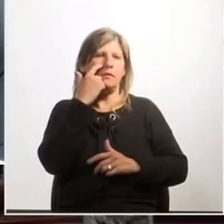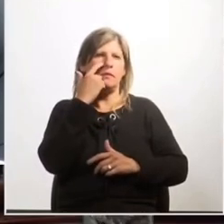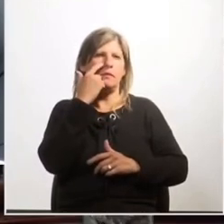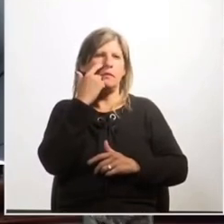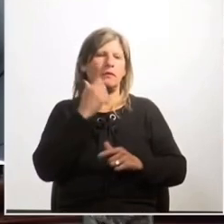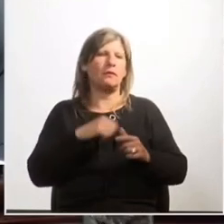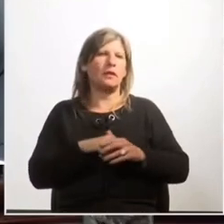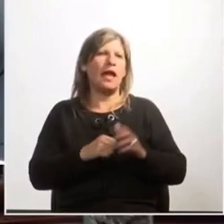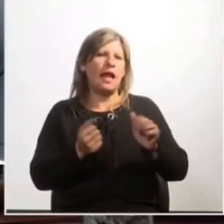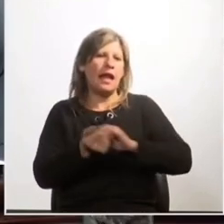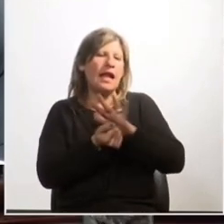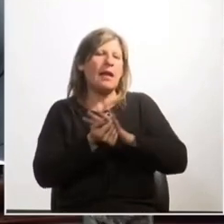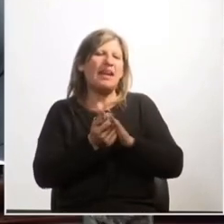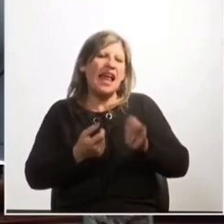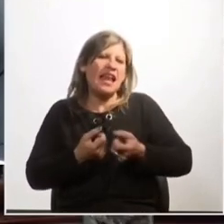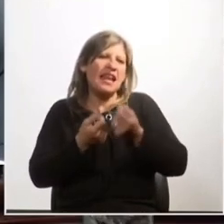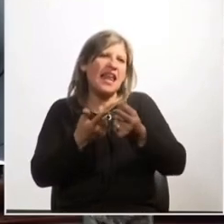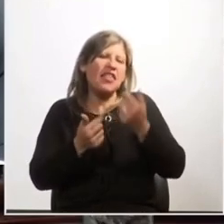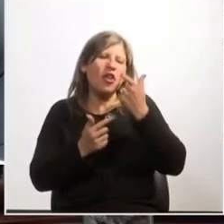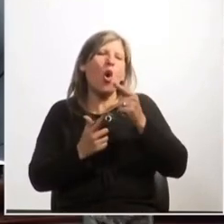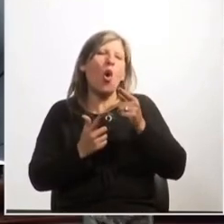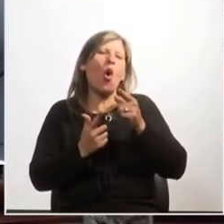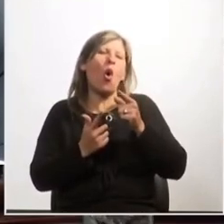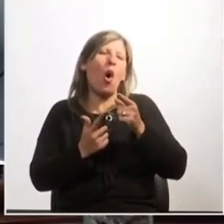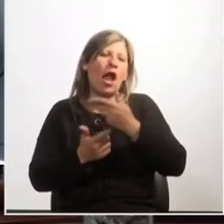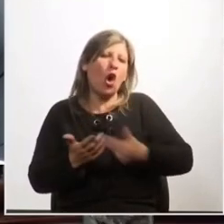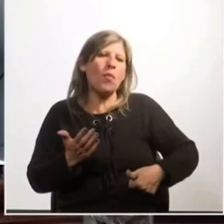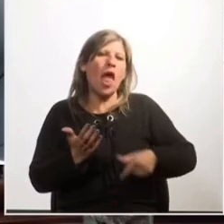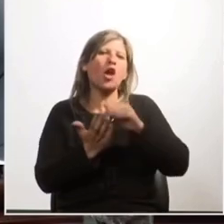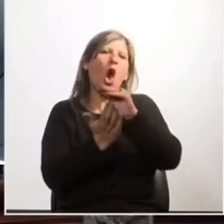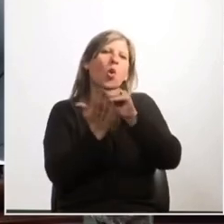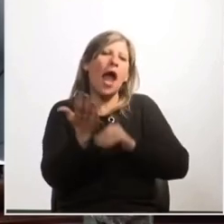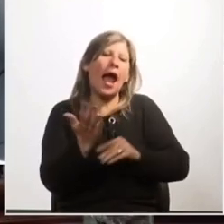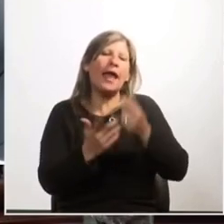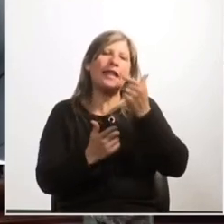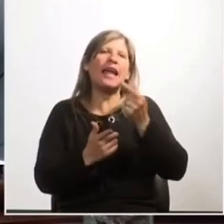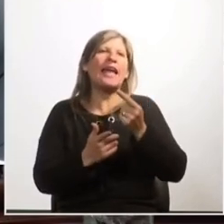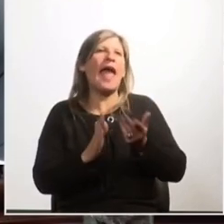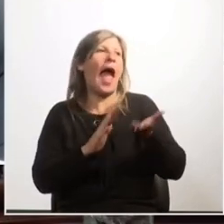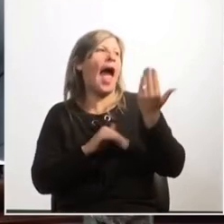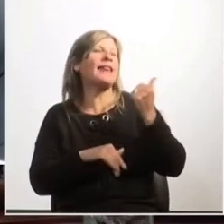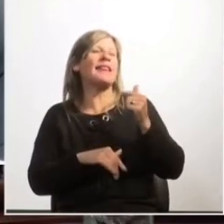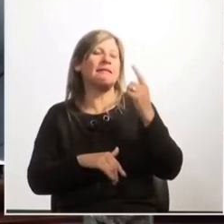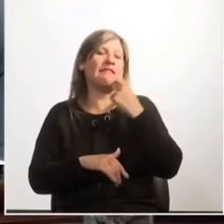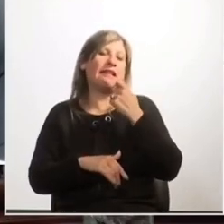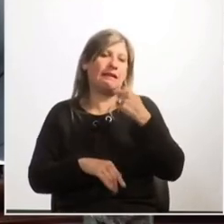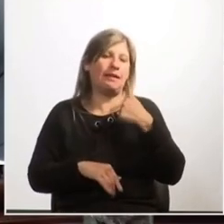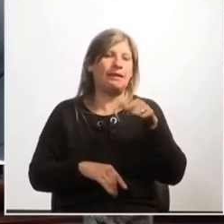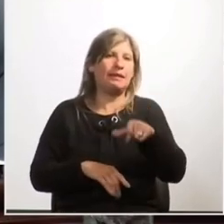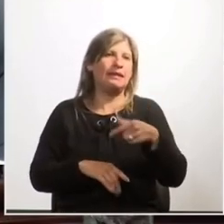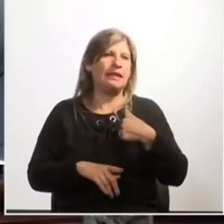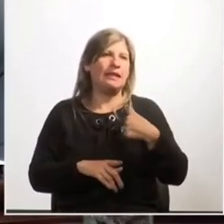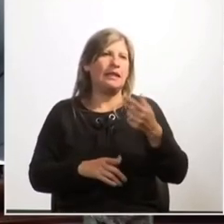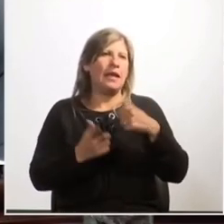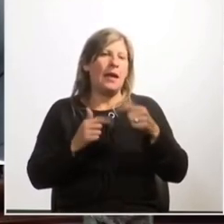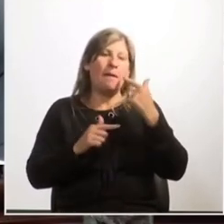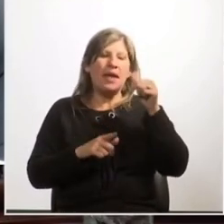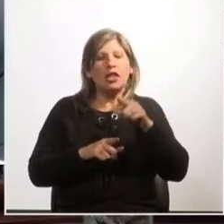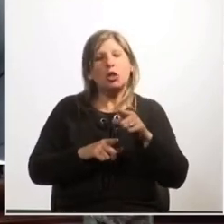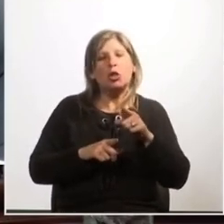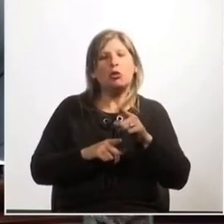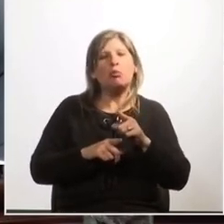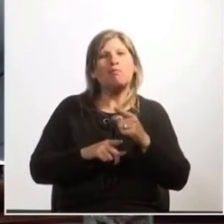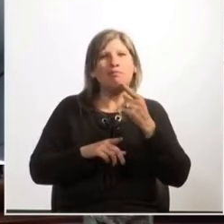La pandemia le dio al gobierno una agenda de la cual carecía, pero se hizo de ella un uso